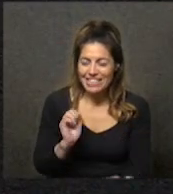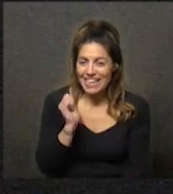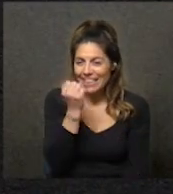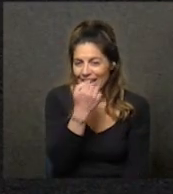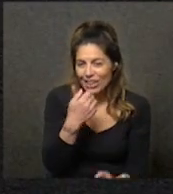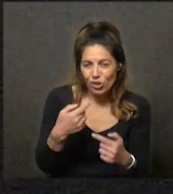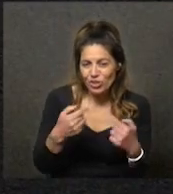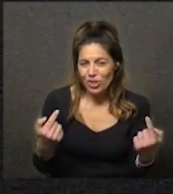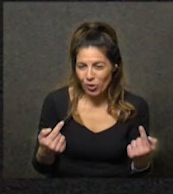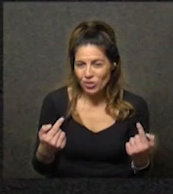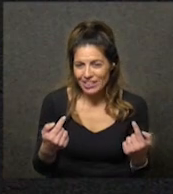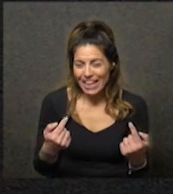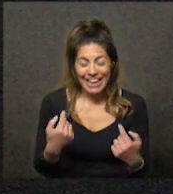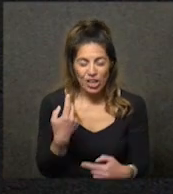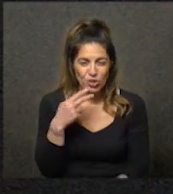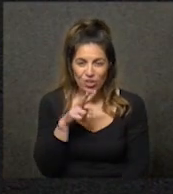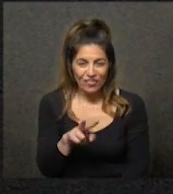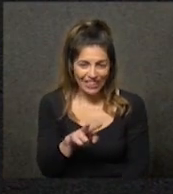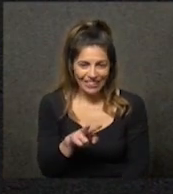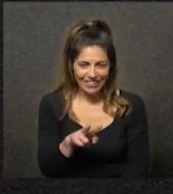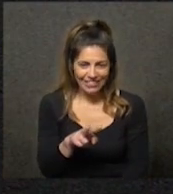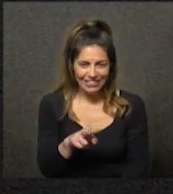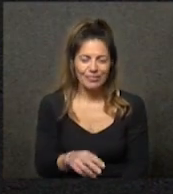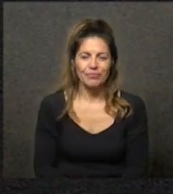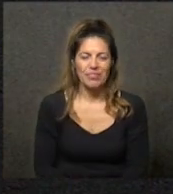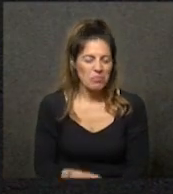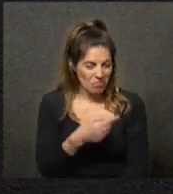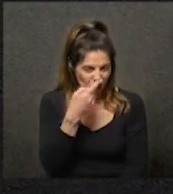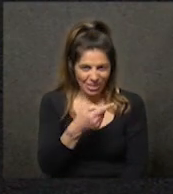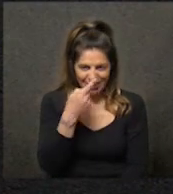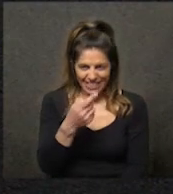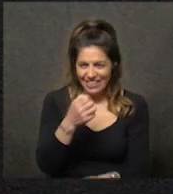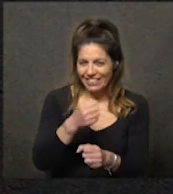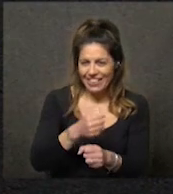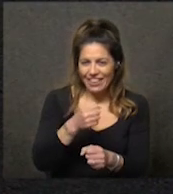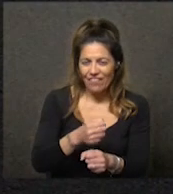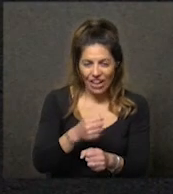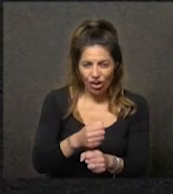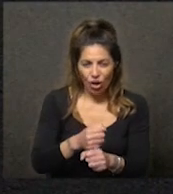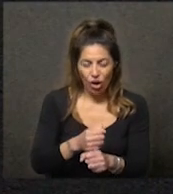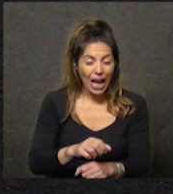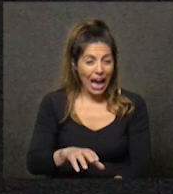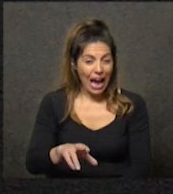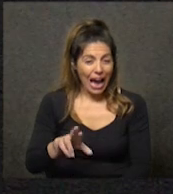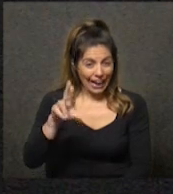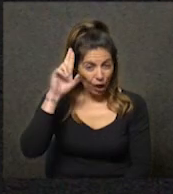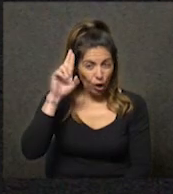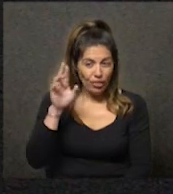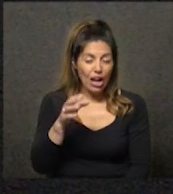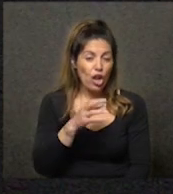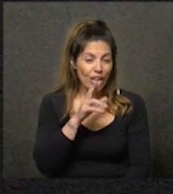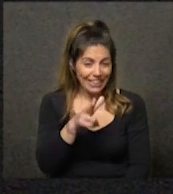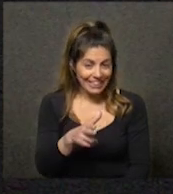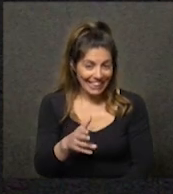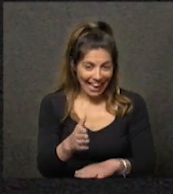que son justamente los que no se ven a simple vista. Súper interesante el trabajo. Entonces, voy a recordar todo eso que dijiste al principio de la nota,